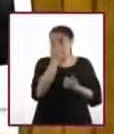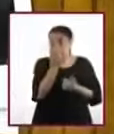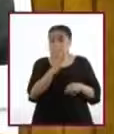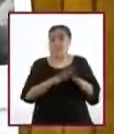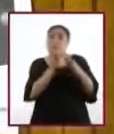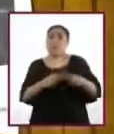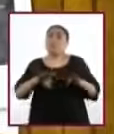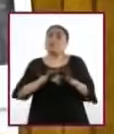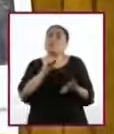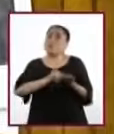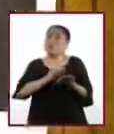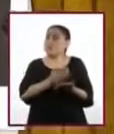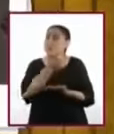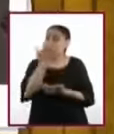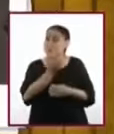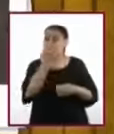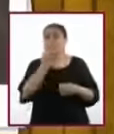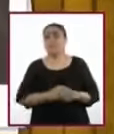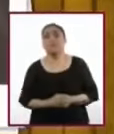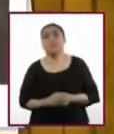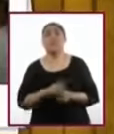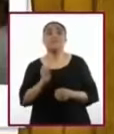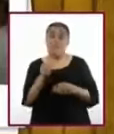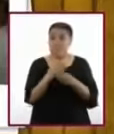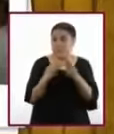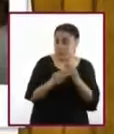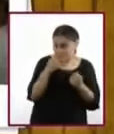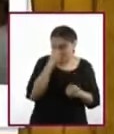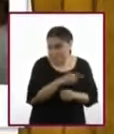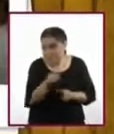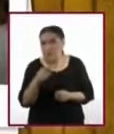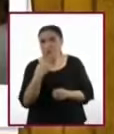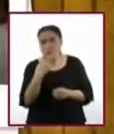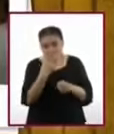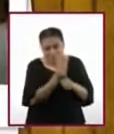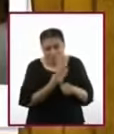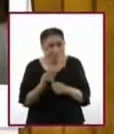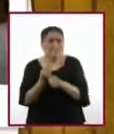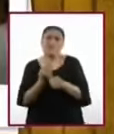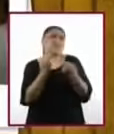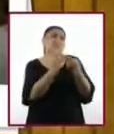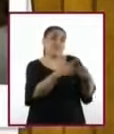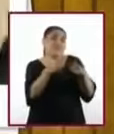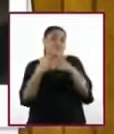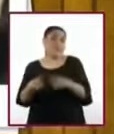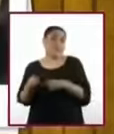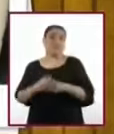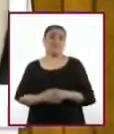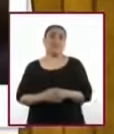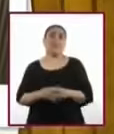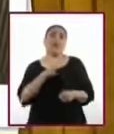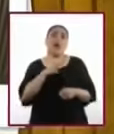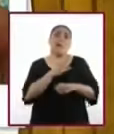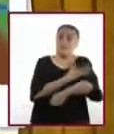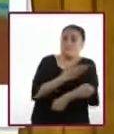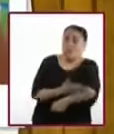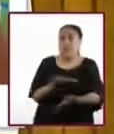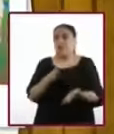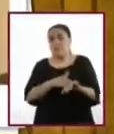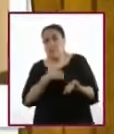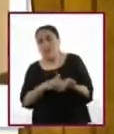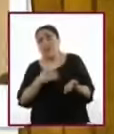muy importante. Los materiales que se utilizan en su elaboración son muy diversos. Los hay de madera,